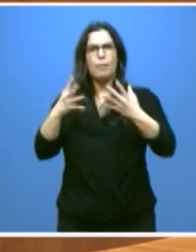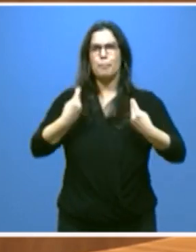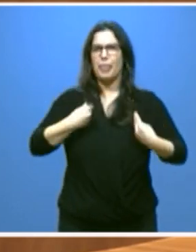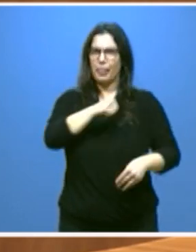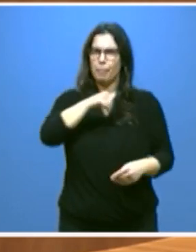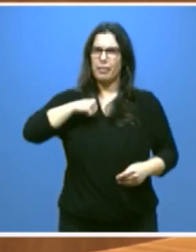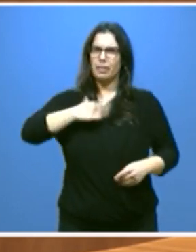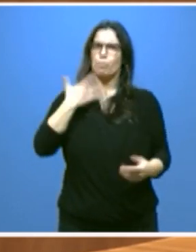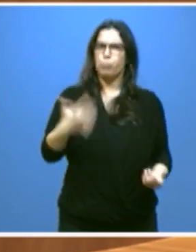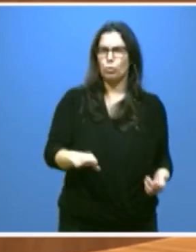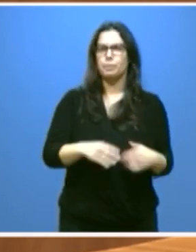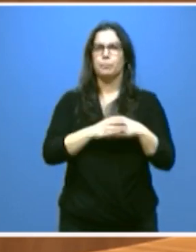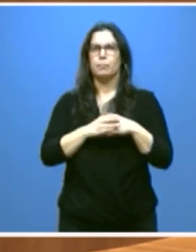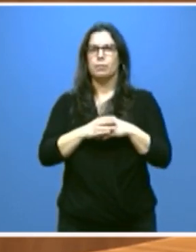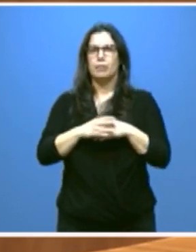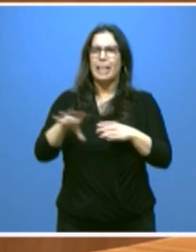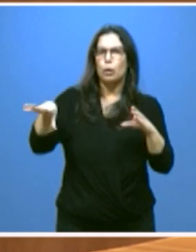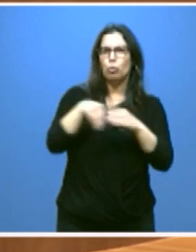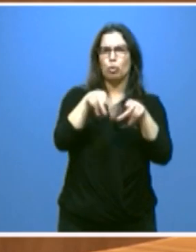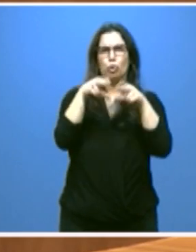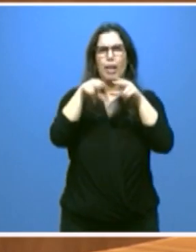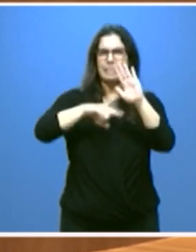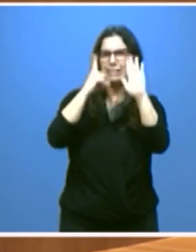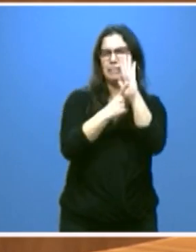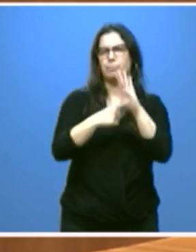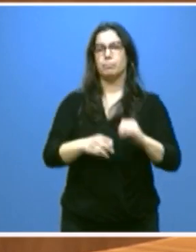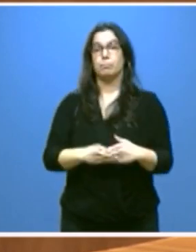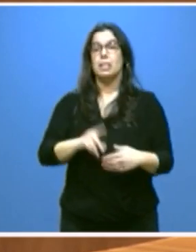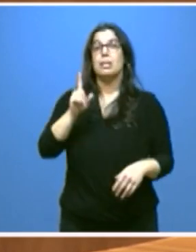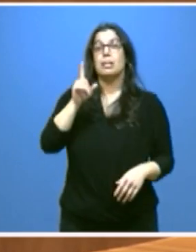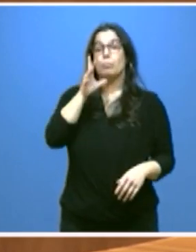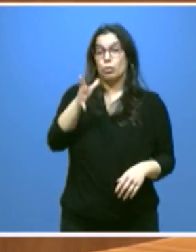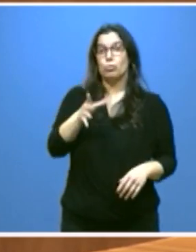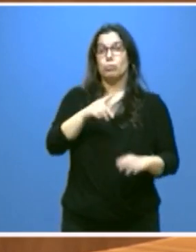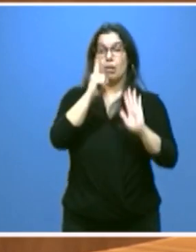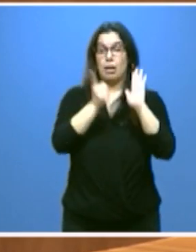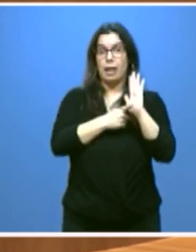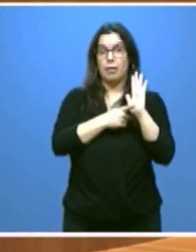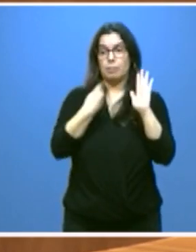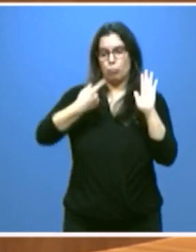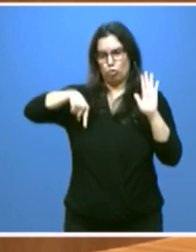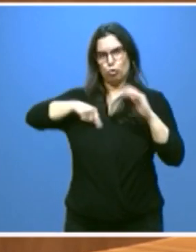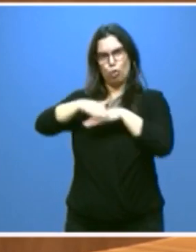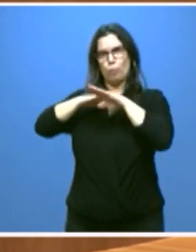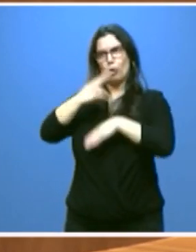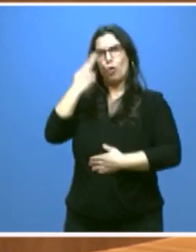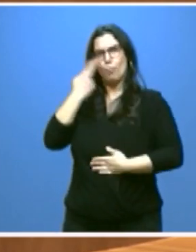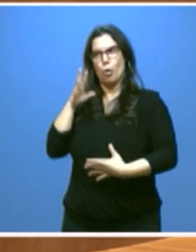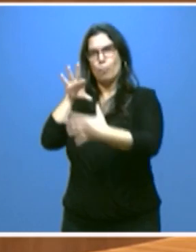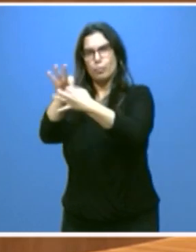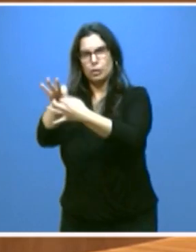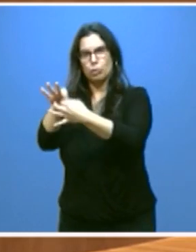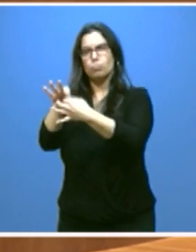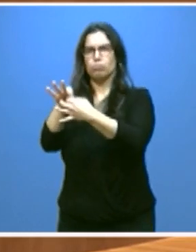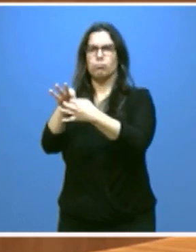independiente a su plena inclusión en la sociedad Y responde al compromiso de este gobierno con el